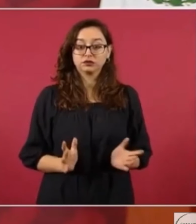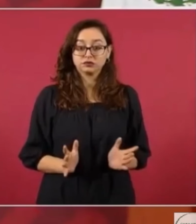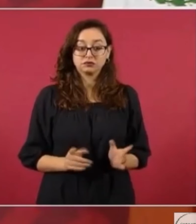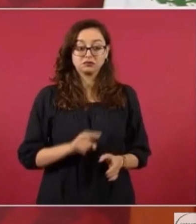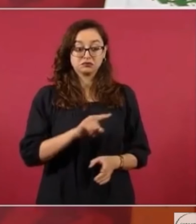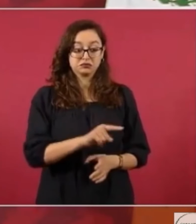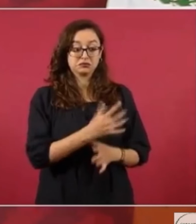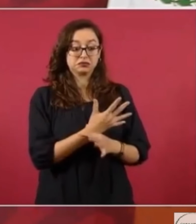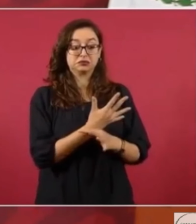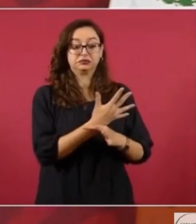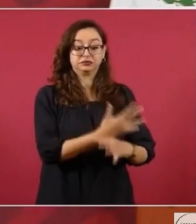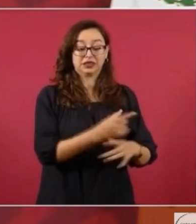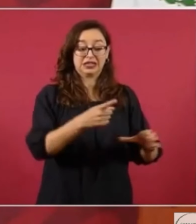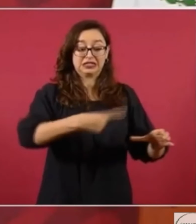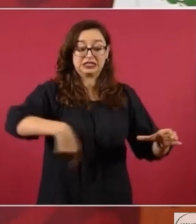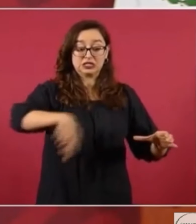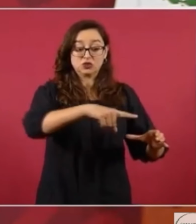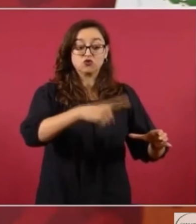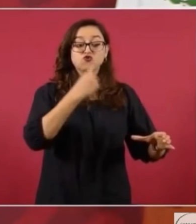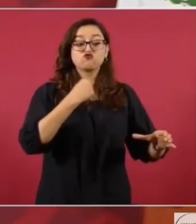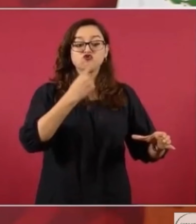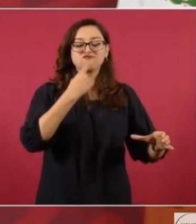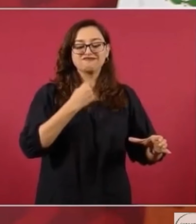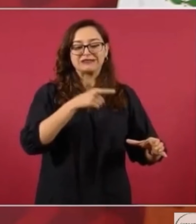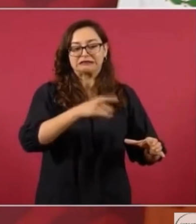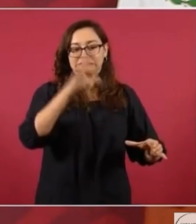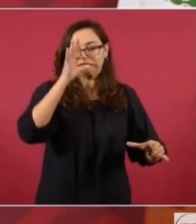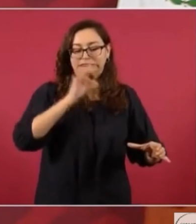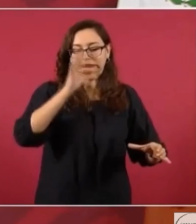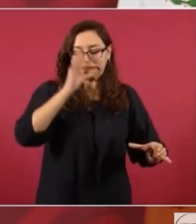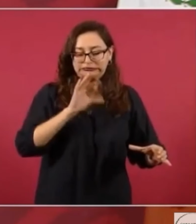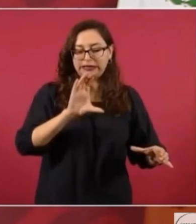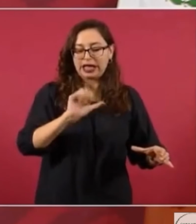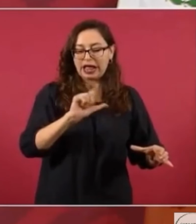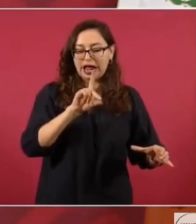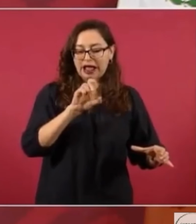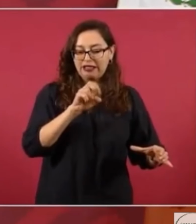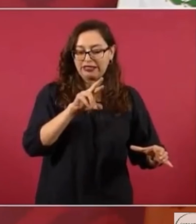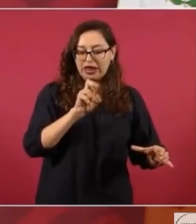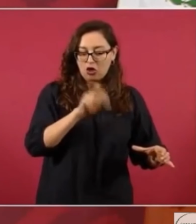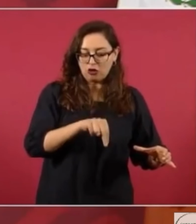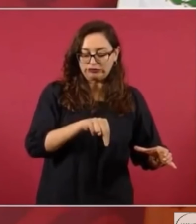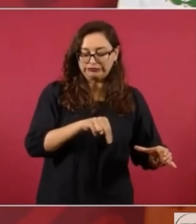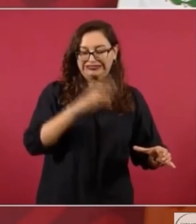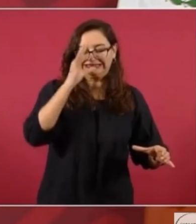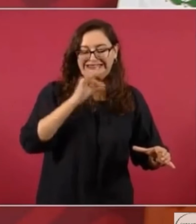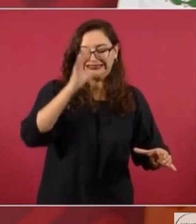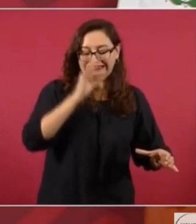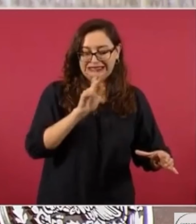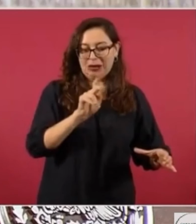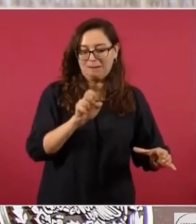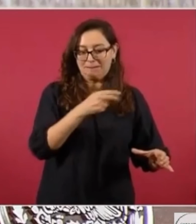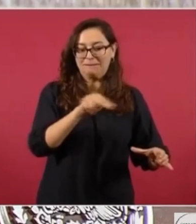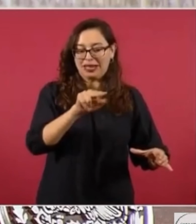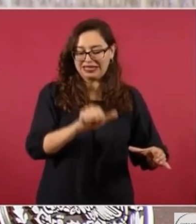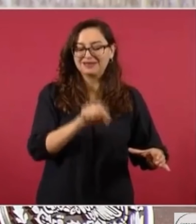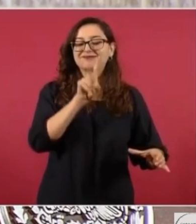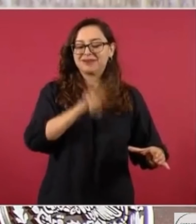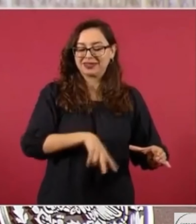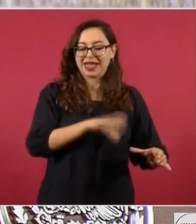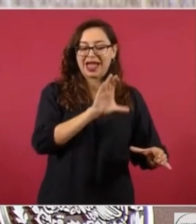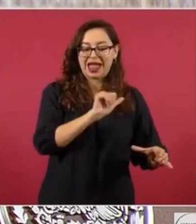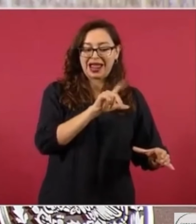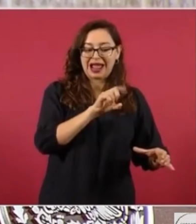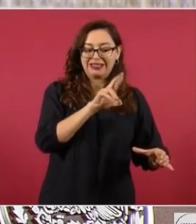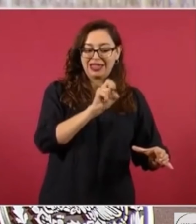soy como Calderón y como Peña, ¿no? Entonces, como con